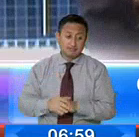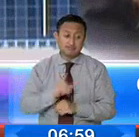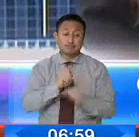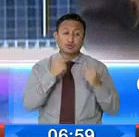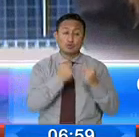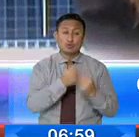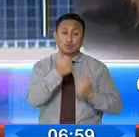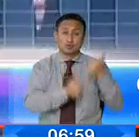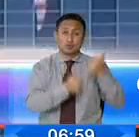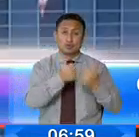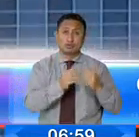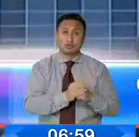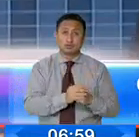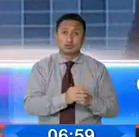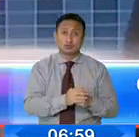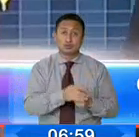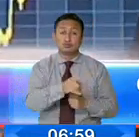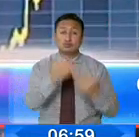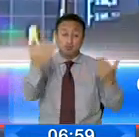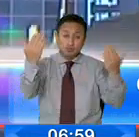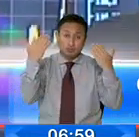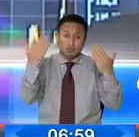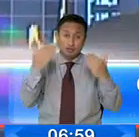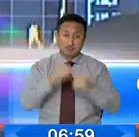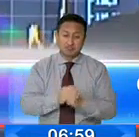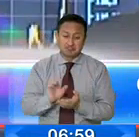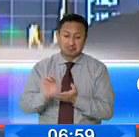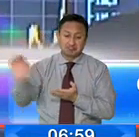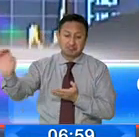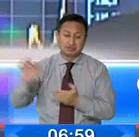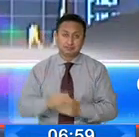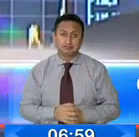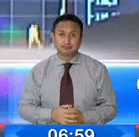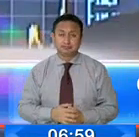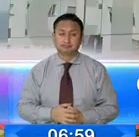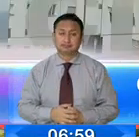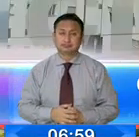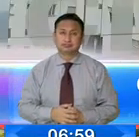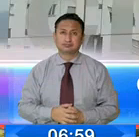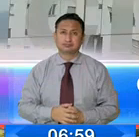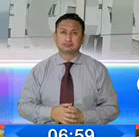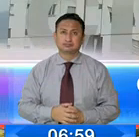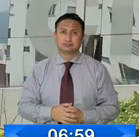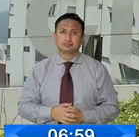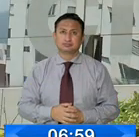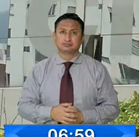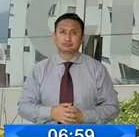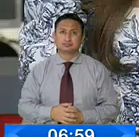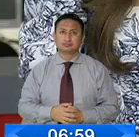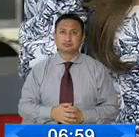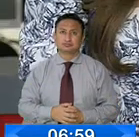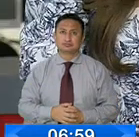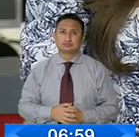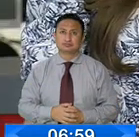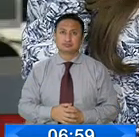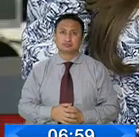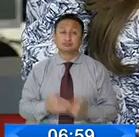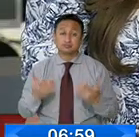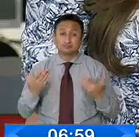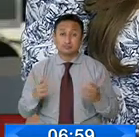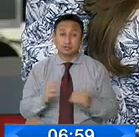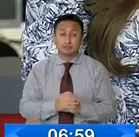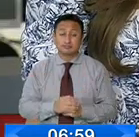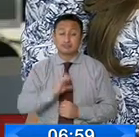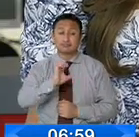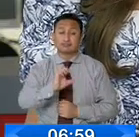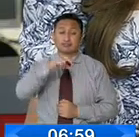los candidatos del Movimiento Justicia Social. Informó Valeria Navarro. Y luego de que el Consejo